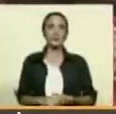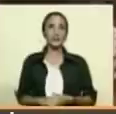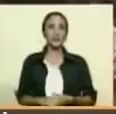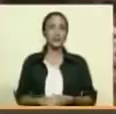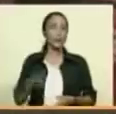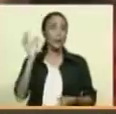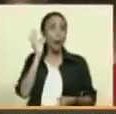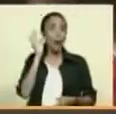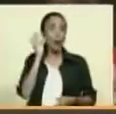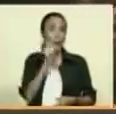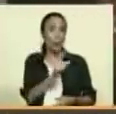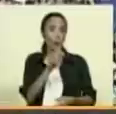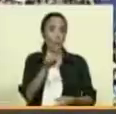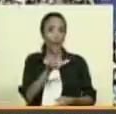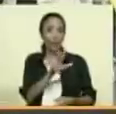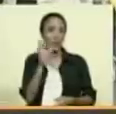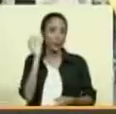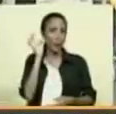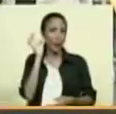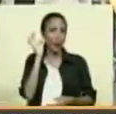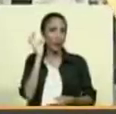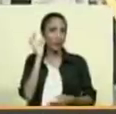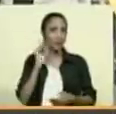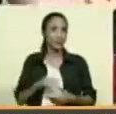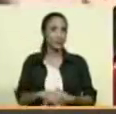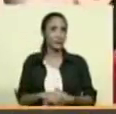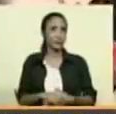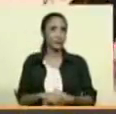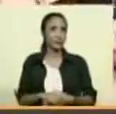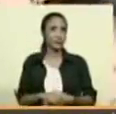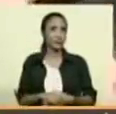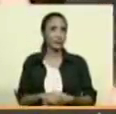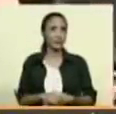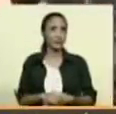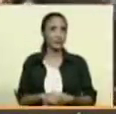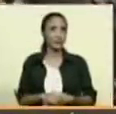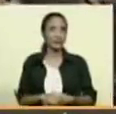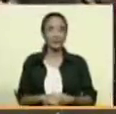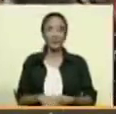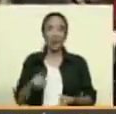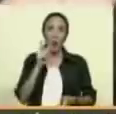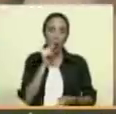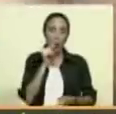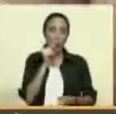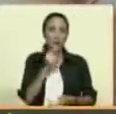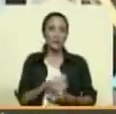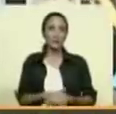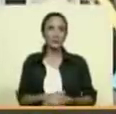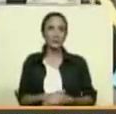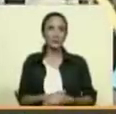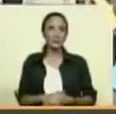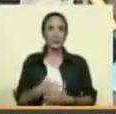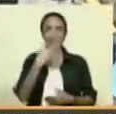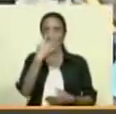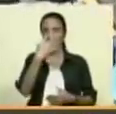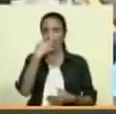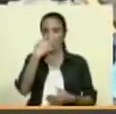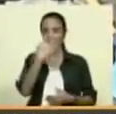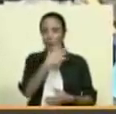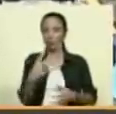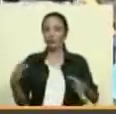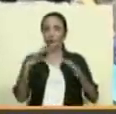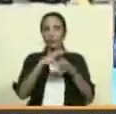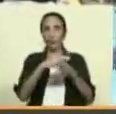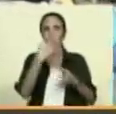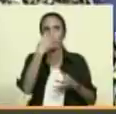Las mujeres, a la 1, a las 2, a las 3. Los hombres, a la 1, a las 2, a las